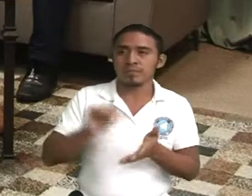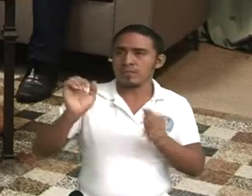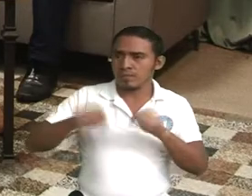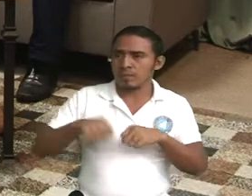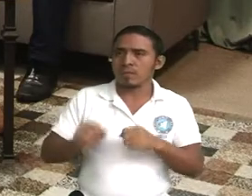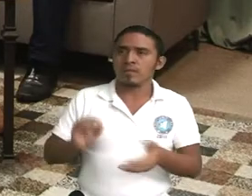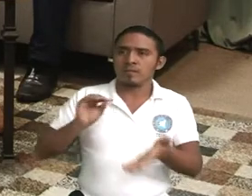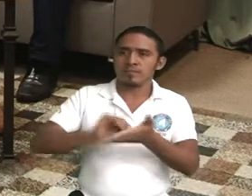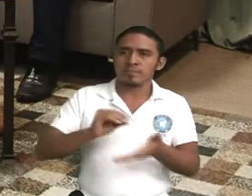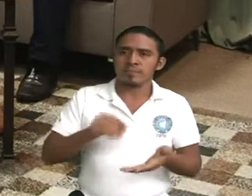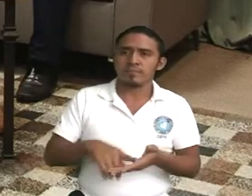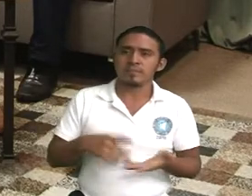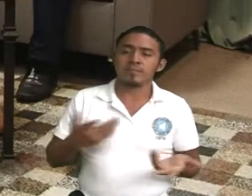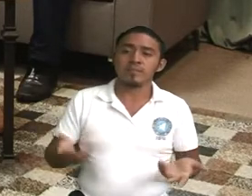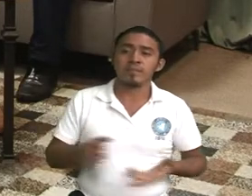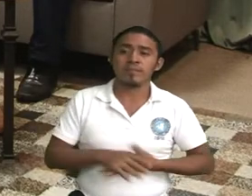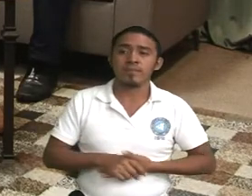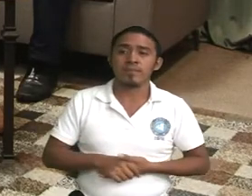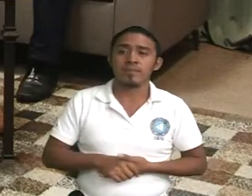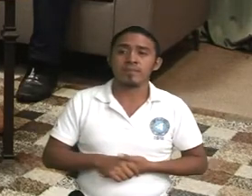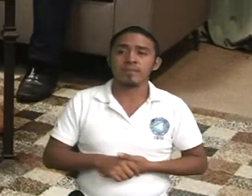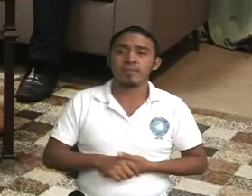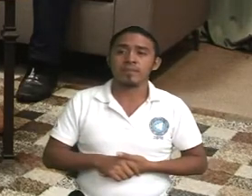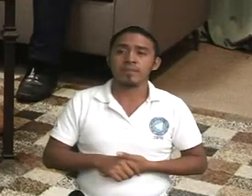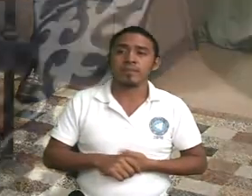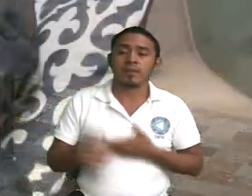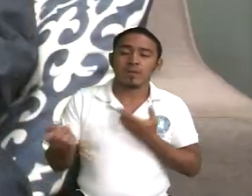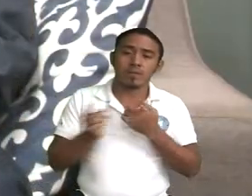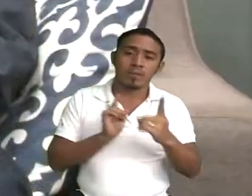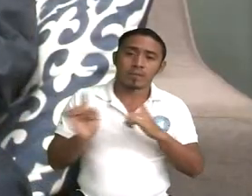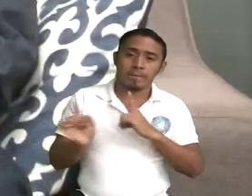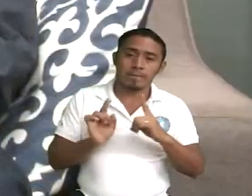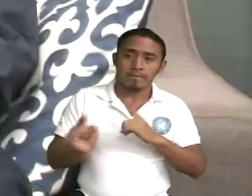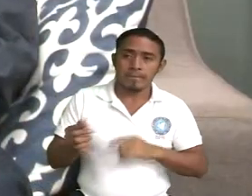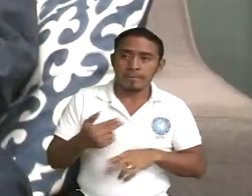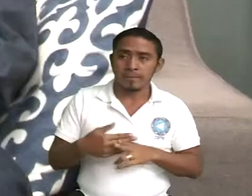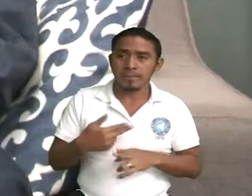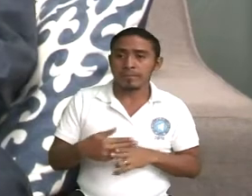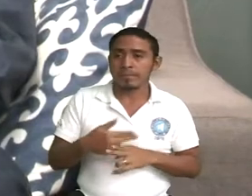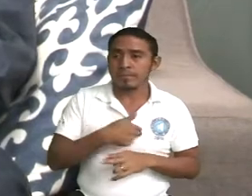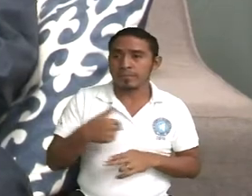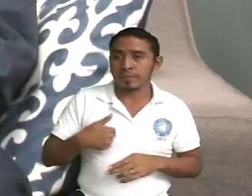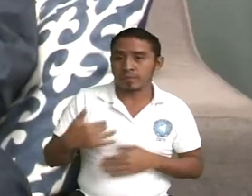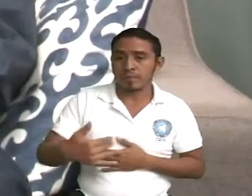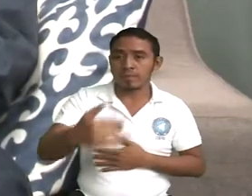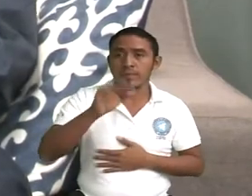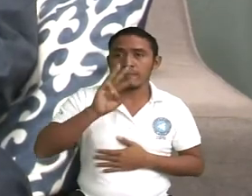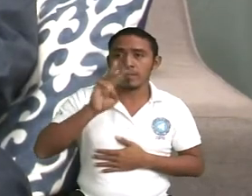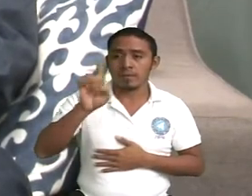pueden inscribir porque sí, sí. Tenemos todavía concursos que se van a realizar el